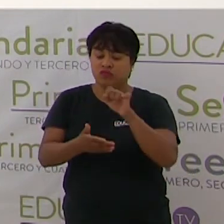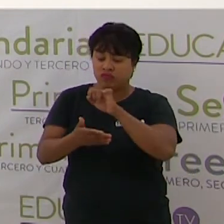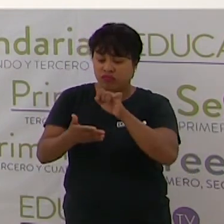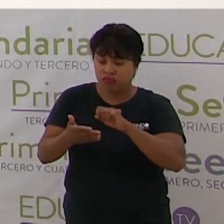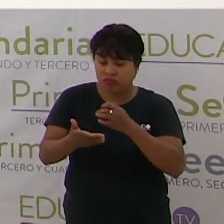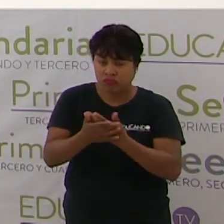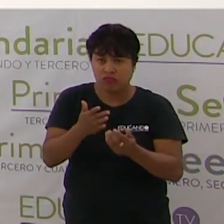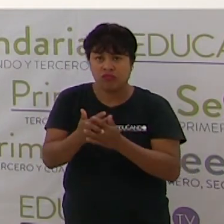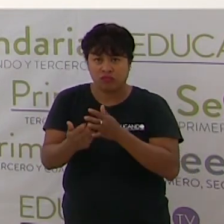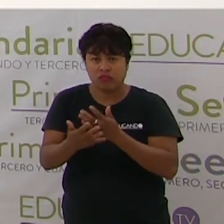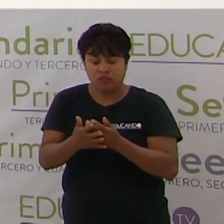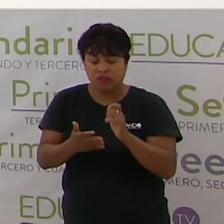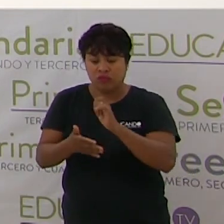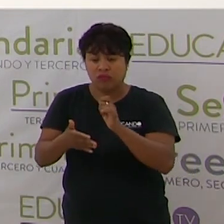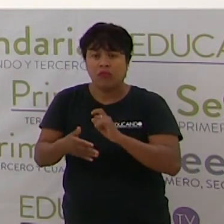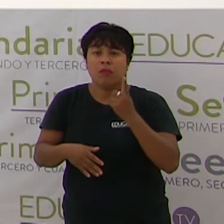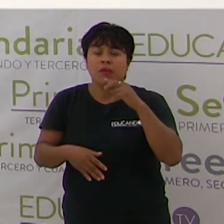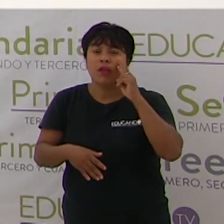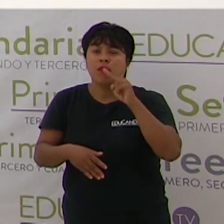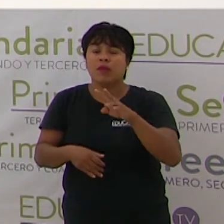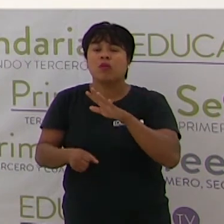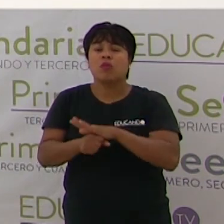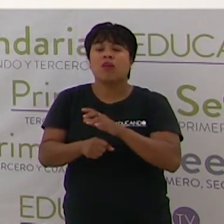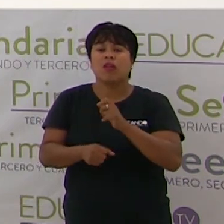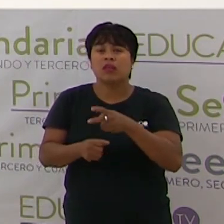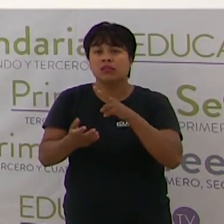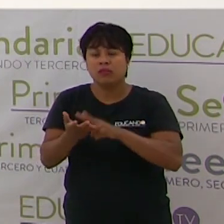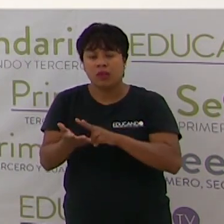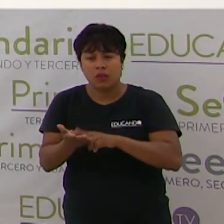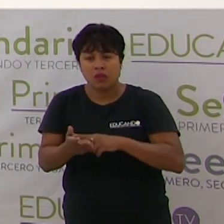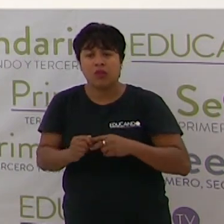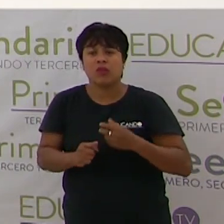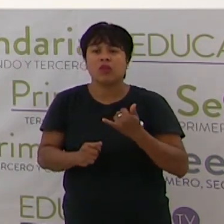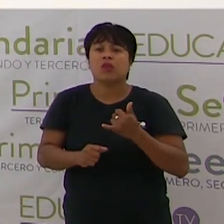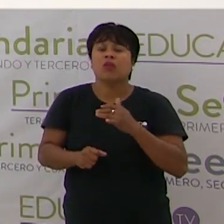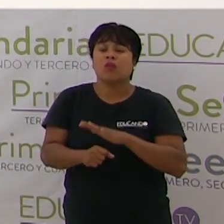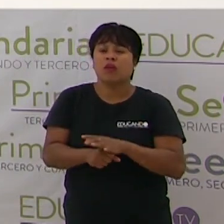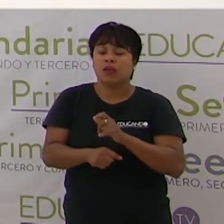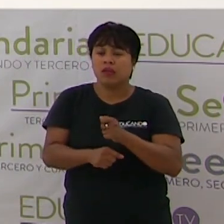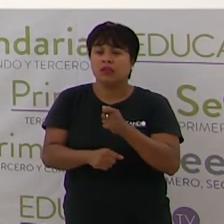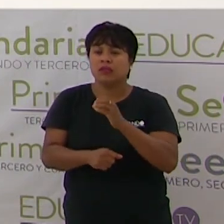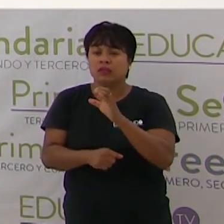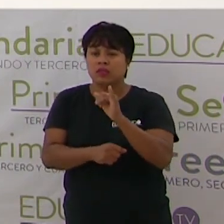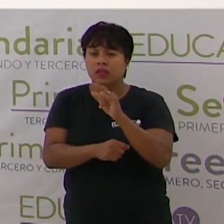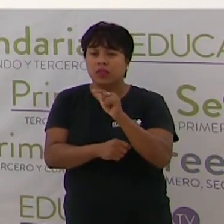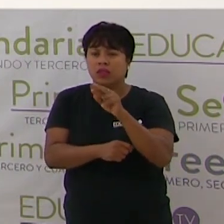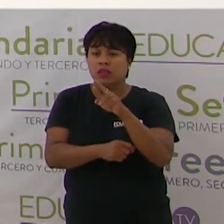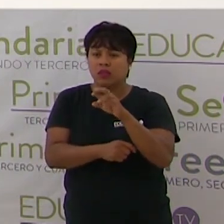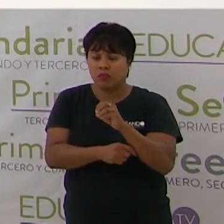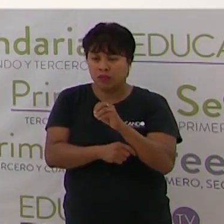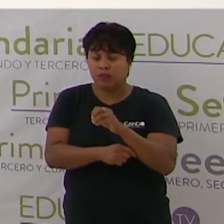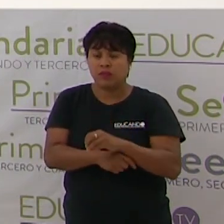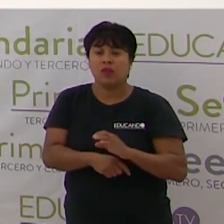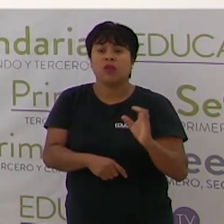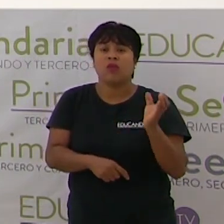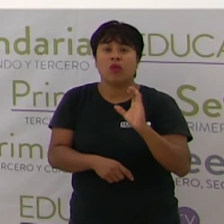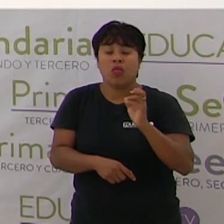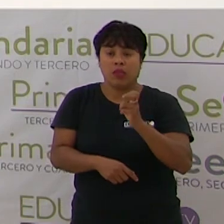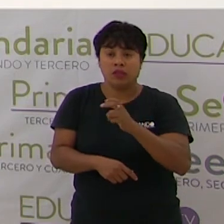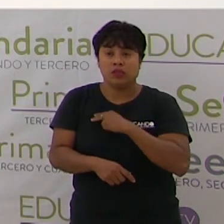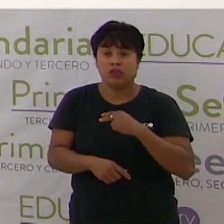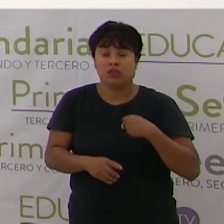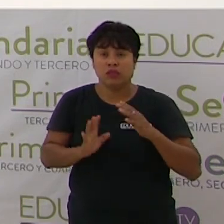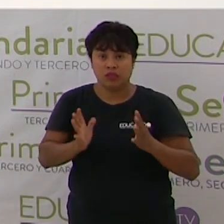o aplicamos las fórmulas para ver cuál es el volumen de la esfera y cuál es el volumen del cilindro. Una vez que